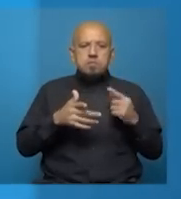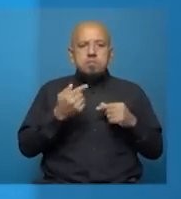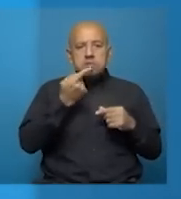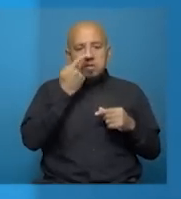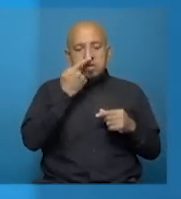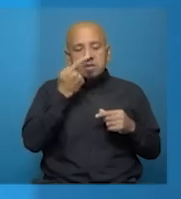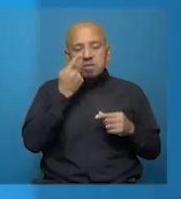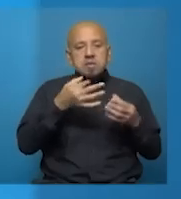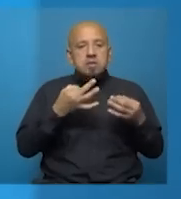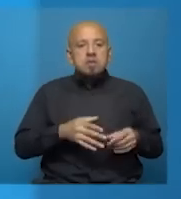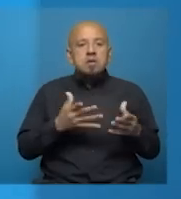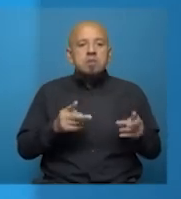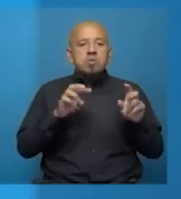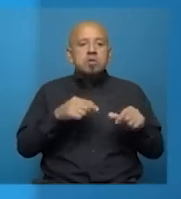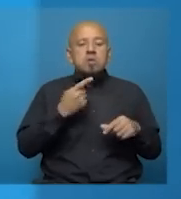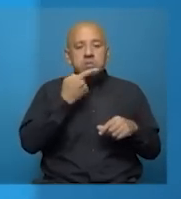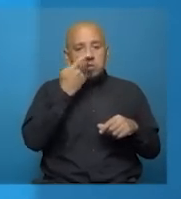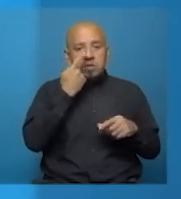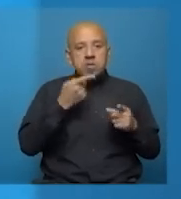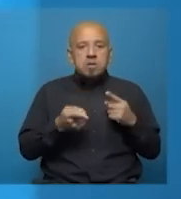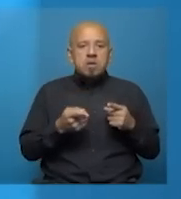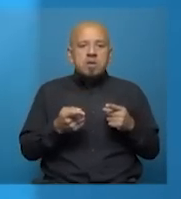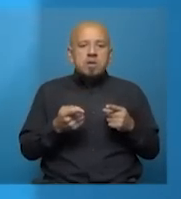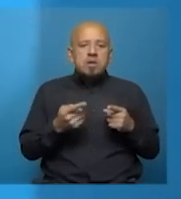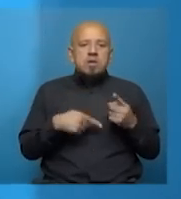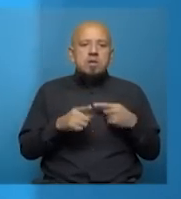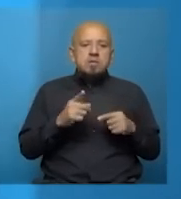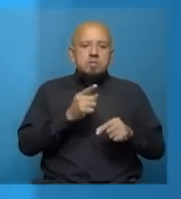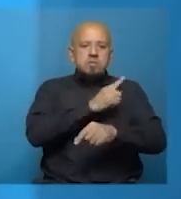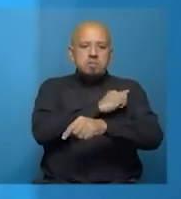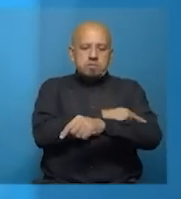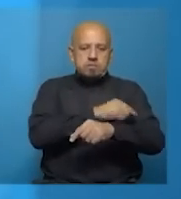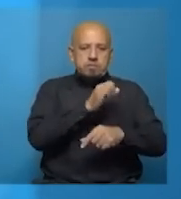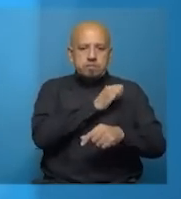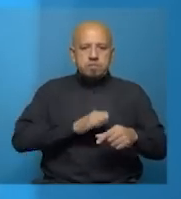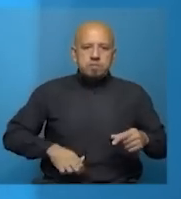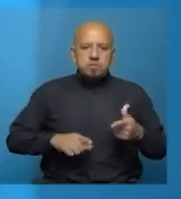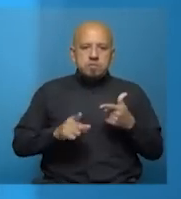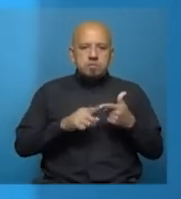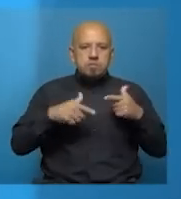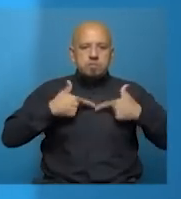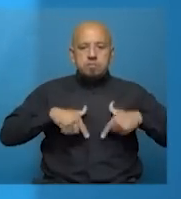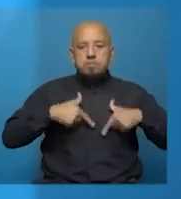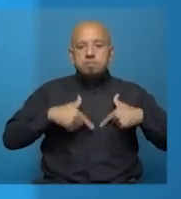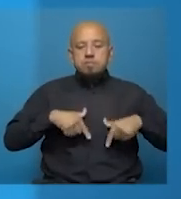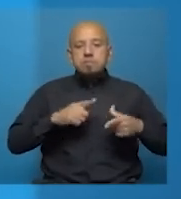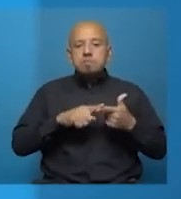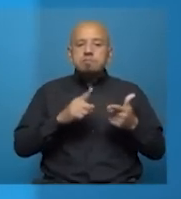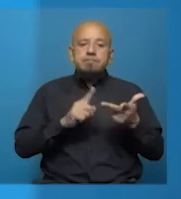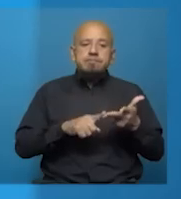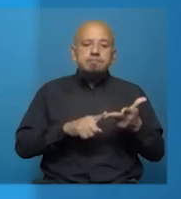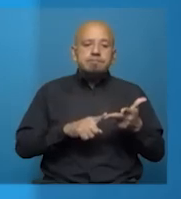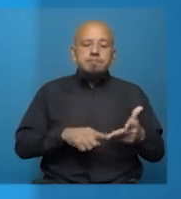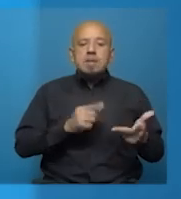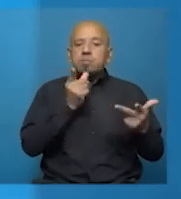interesar que se investigara es por un interés político, pero que ni el Poder Ejecutivo, ni los ministerios involucrados, ni